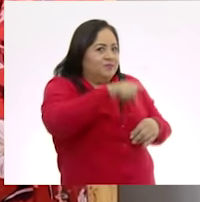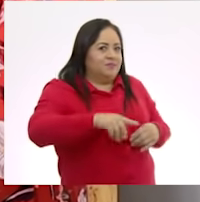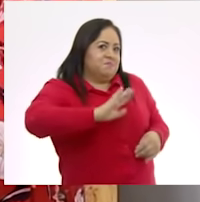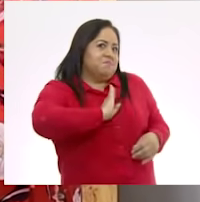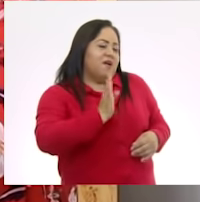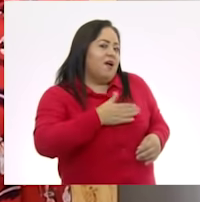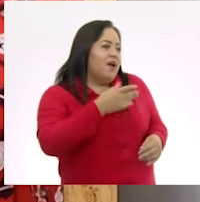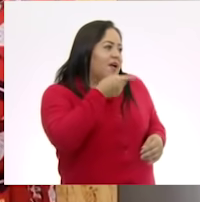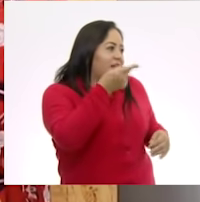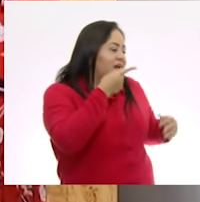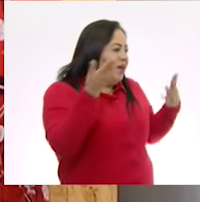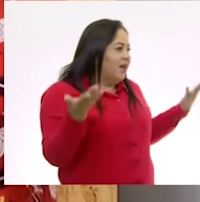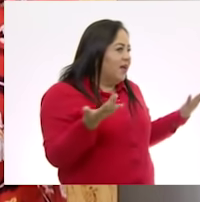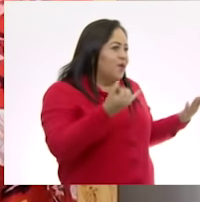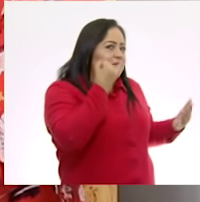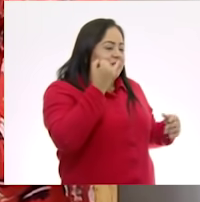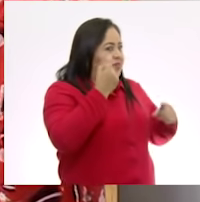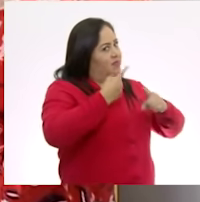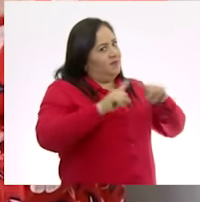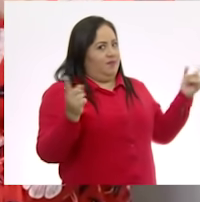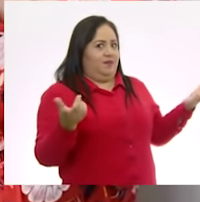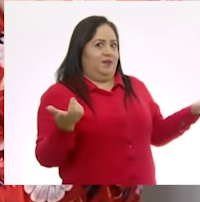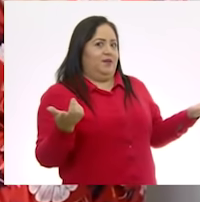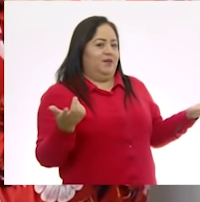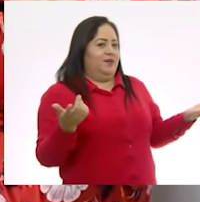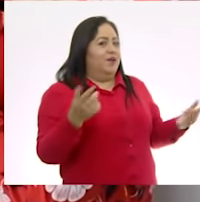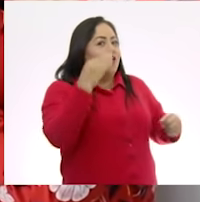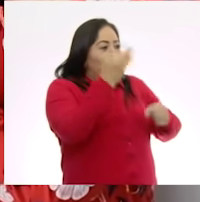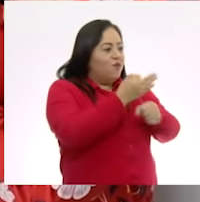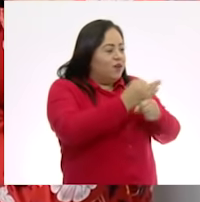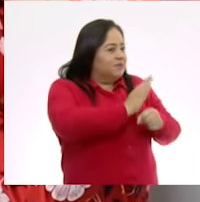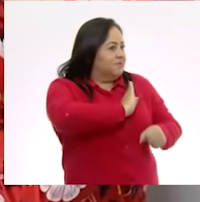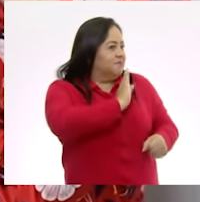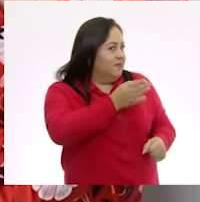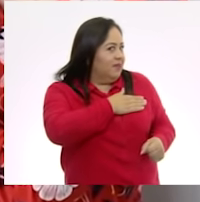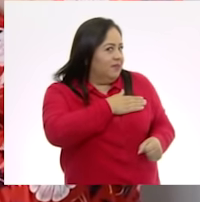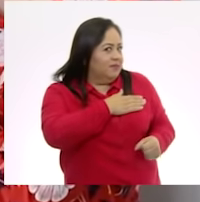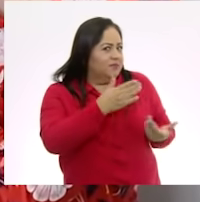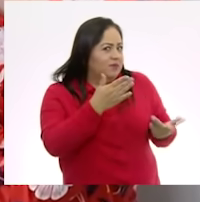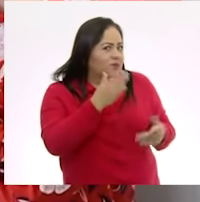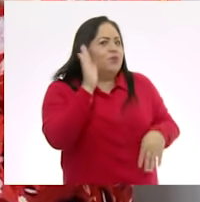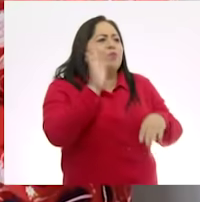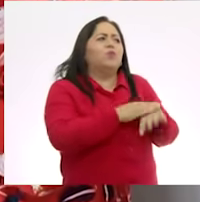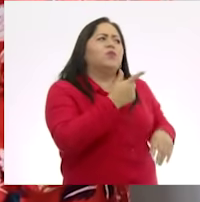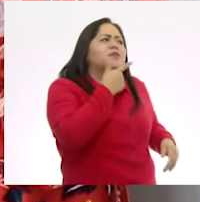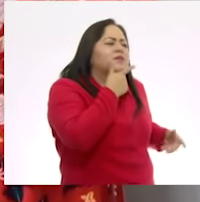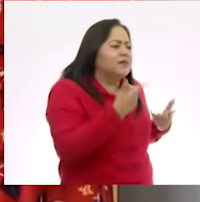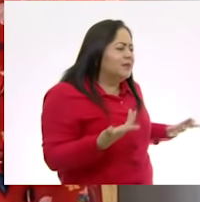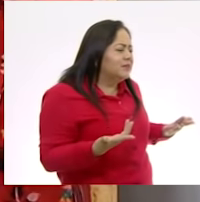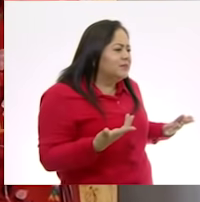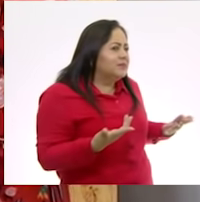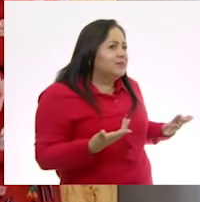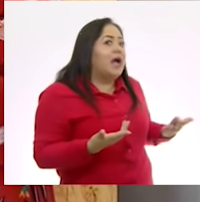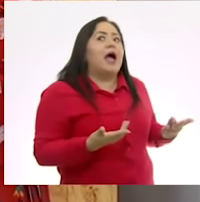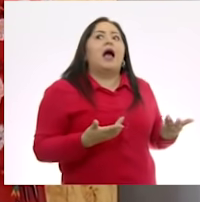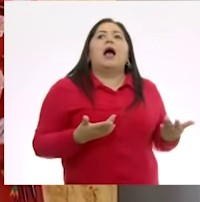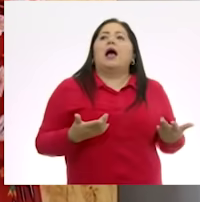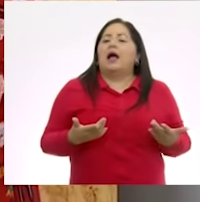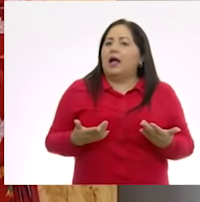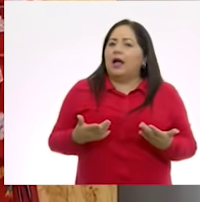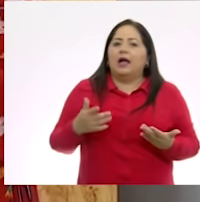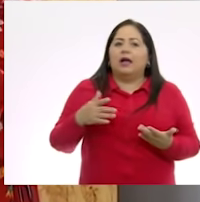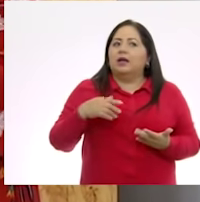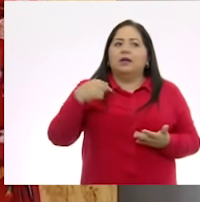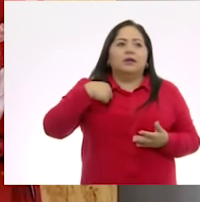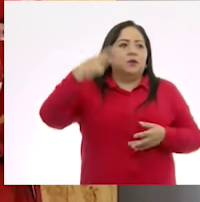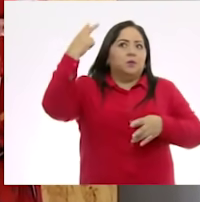hablamos español, ¿verdad? Hay muchas otras lenguas, pero es el español. Entonces, ¿por qué en inglés? ¿A que esto no va a